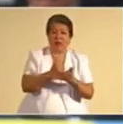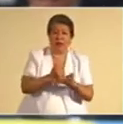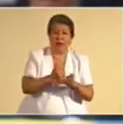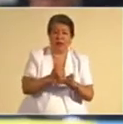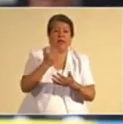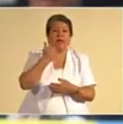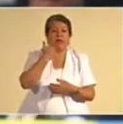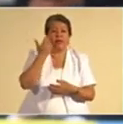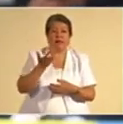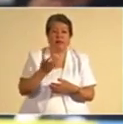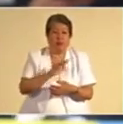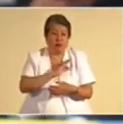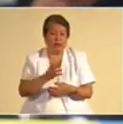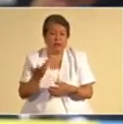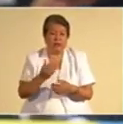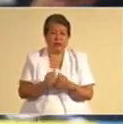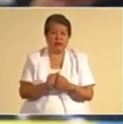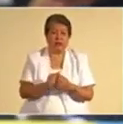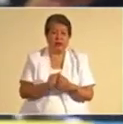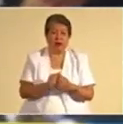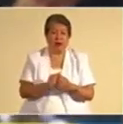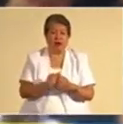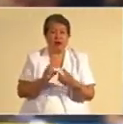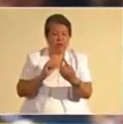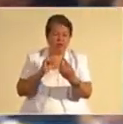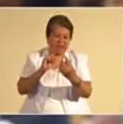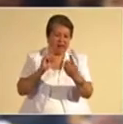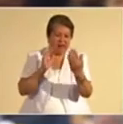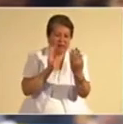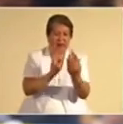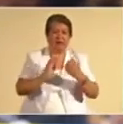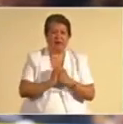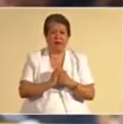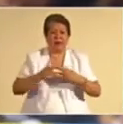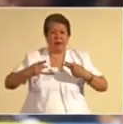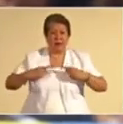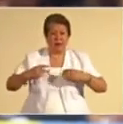manera directa y que es a través de esto. Por eso digo, habitantes de Toluca que vivan en Toluca